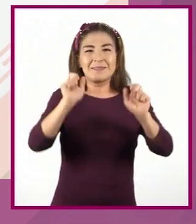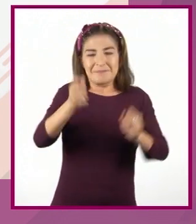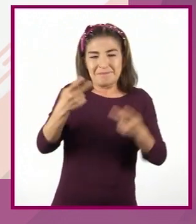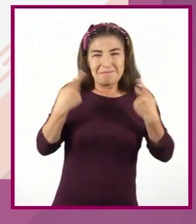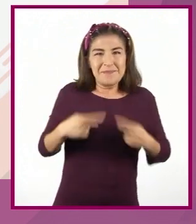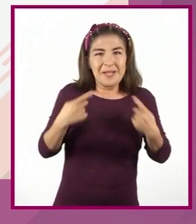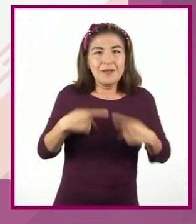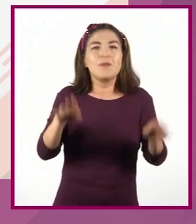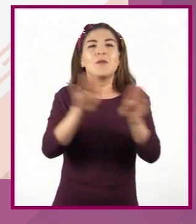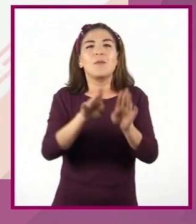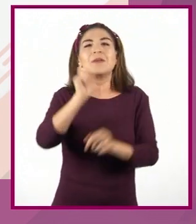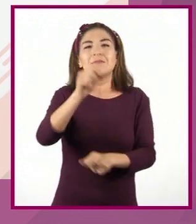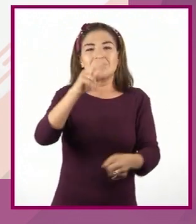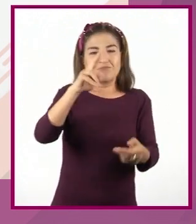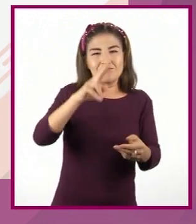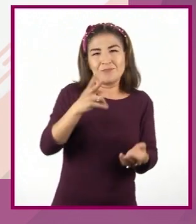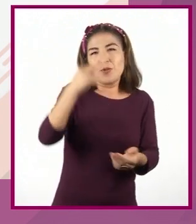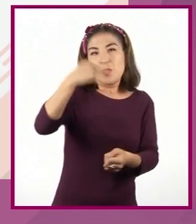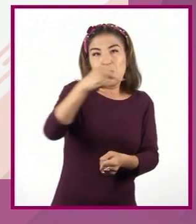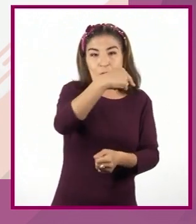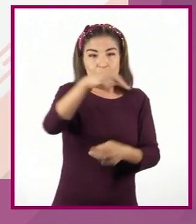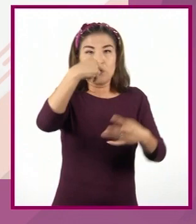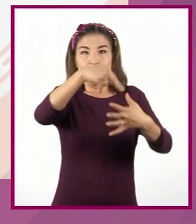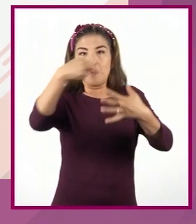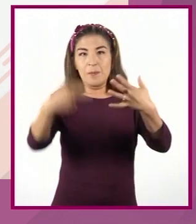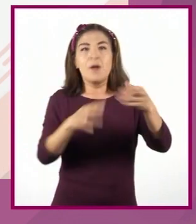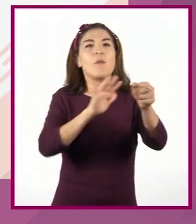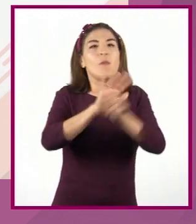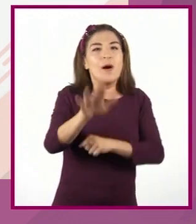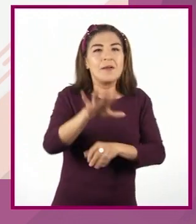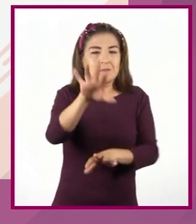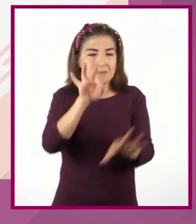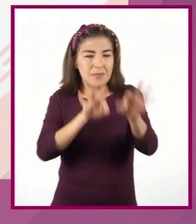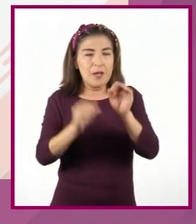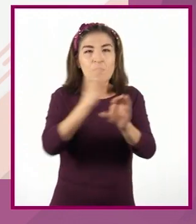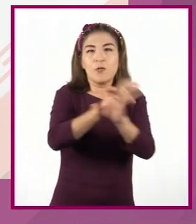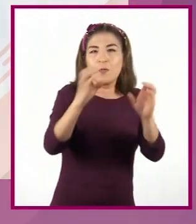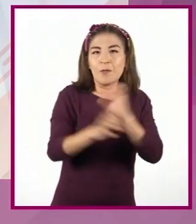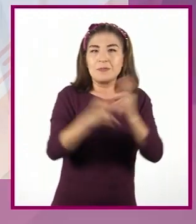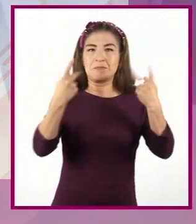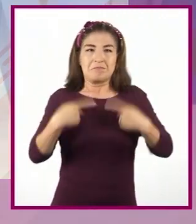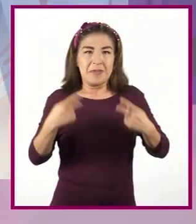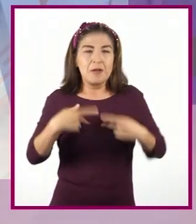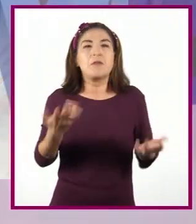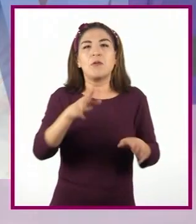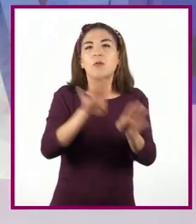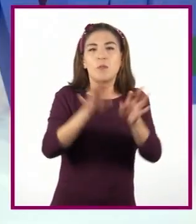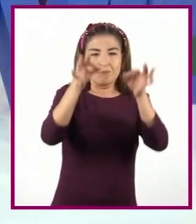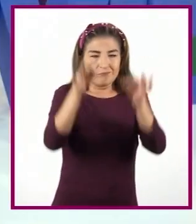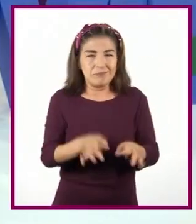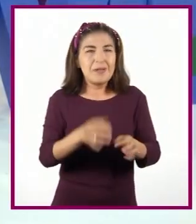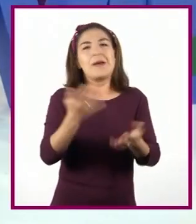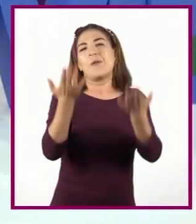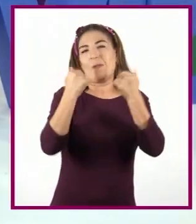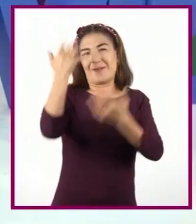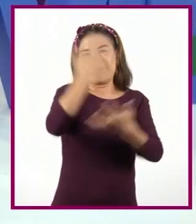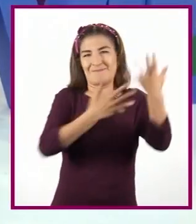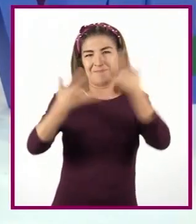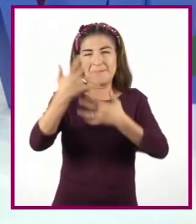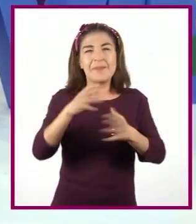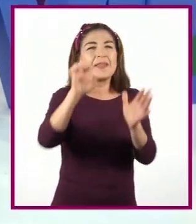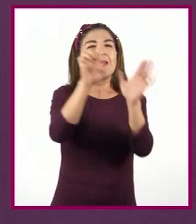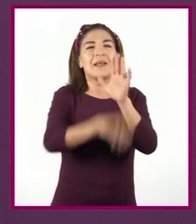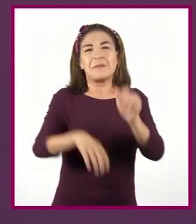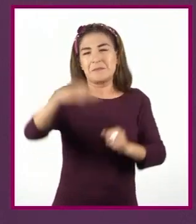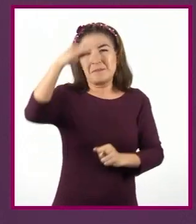personaje, que solo al nombrarle se refiere al objeto, persona o situación original y no habrá confusión. Pensemos, por